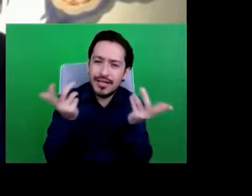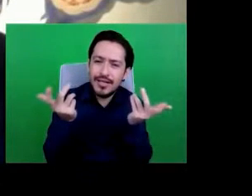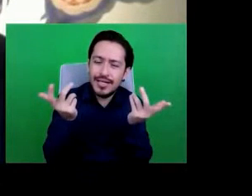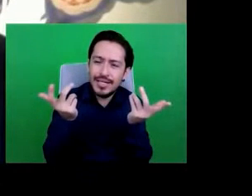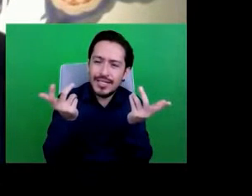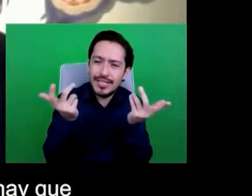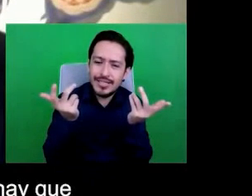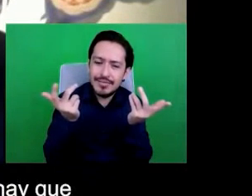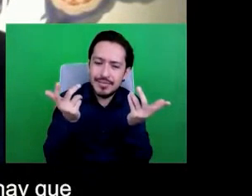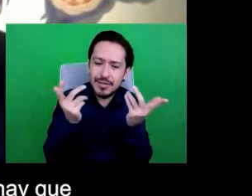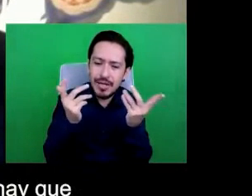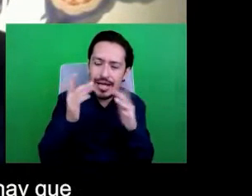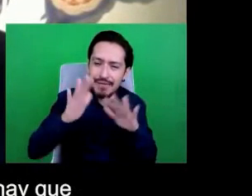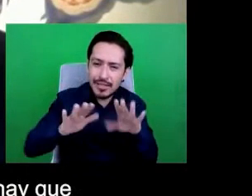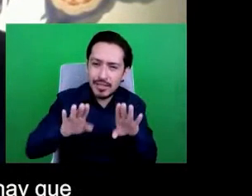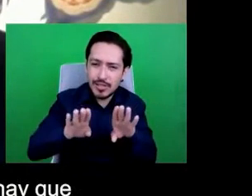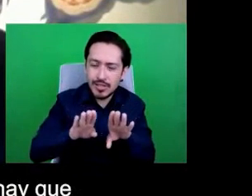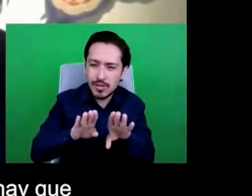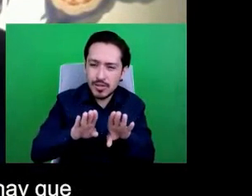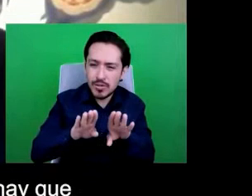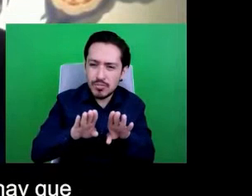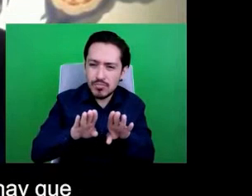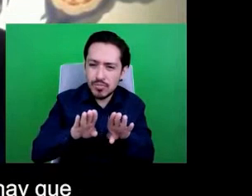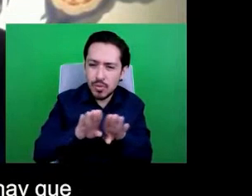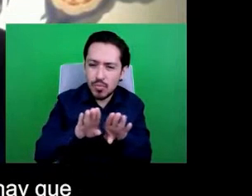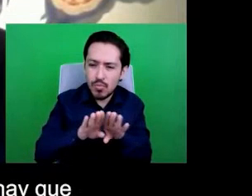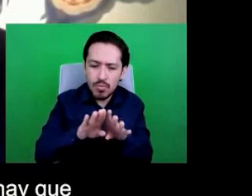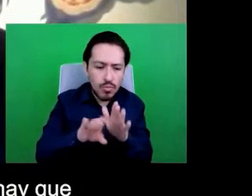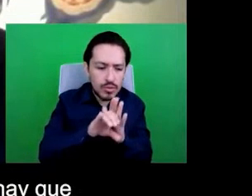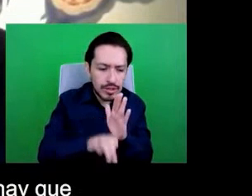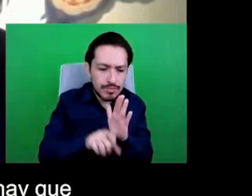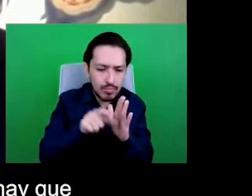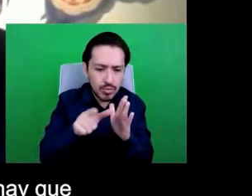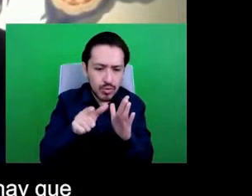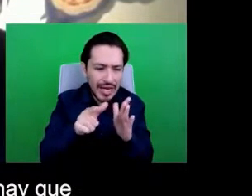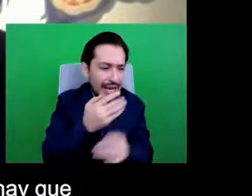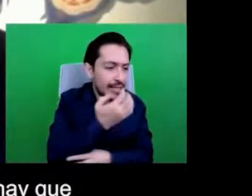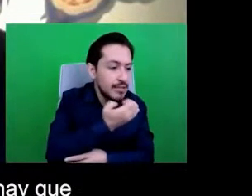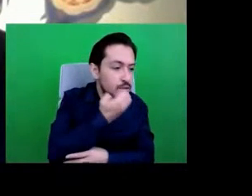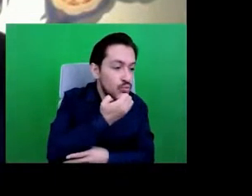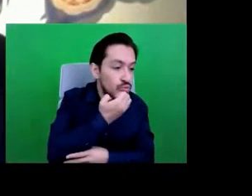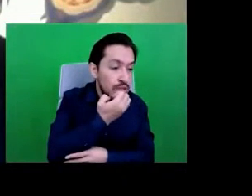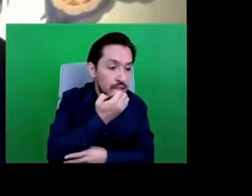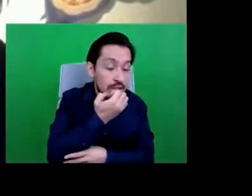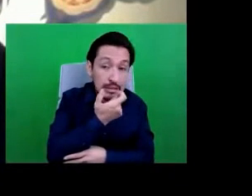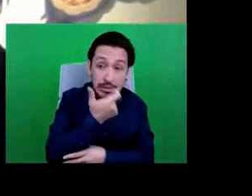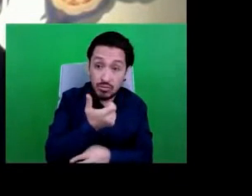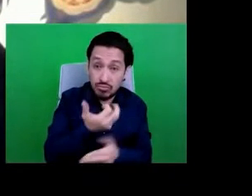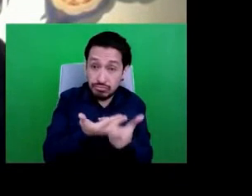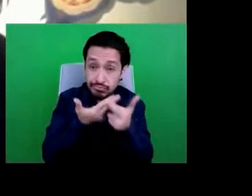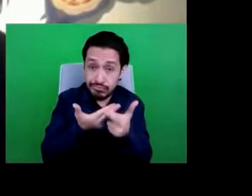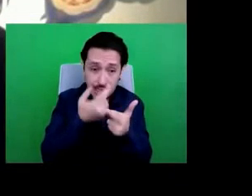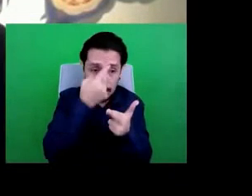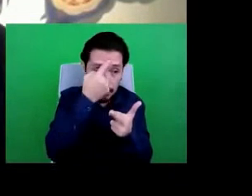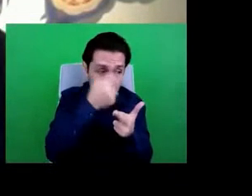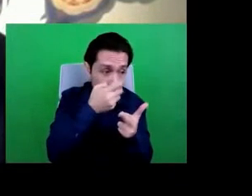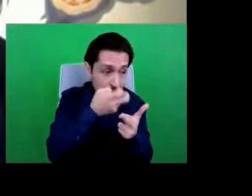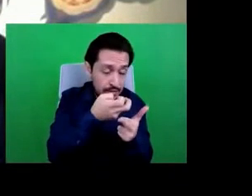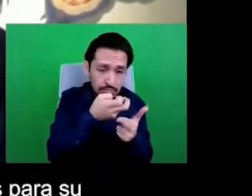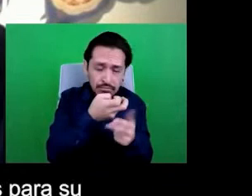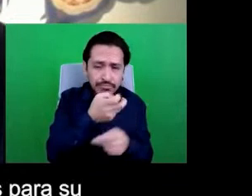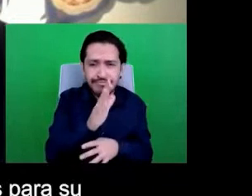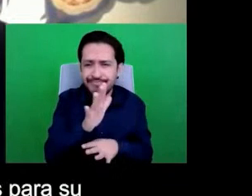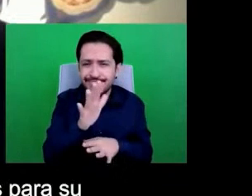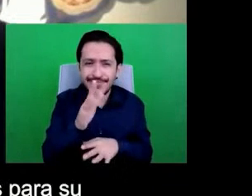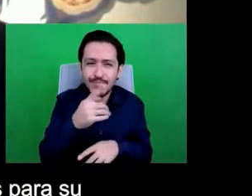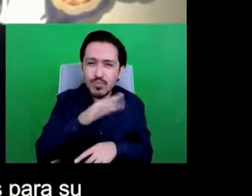mejor no hay suficientes recursos en las escuelas, pero hay que buscar las formas de que esto sucede. Es muy, muy